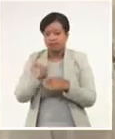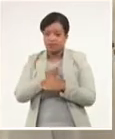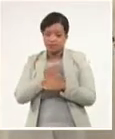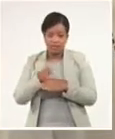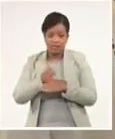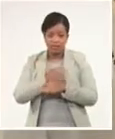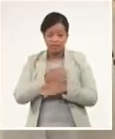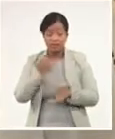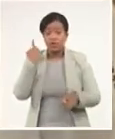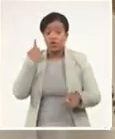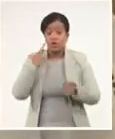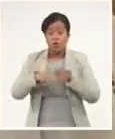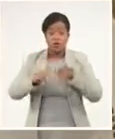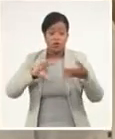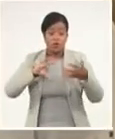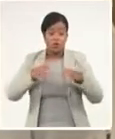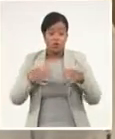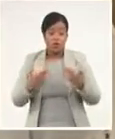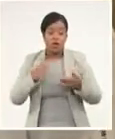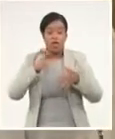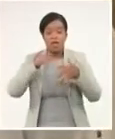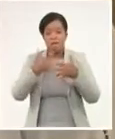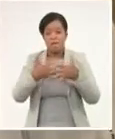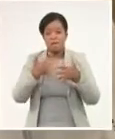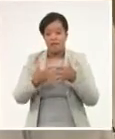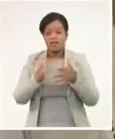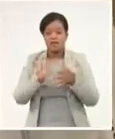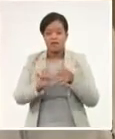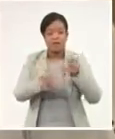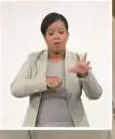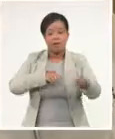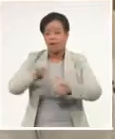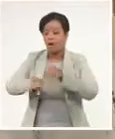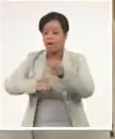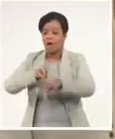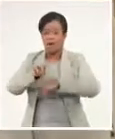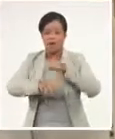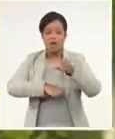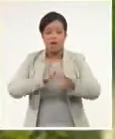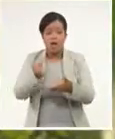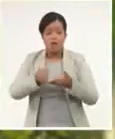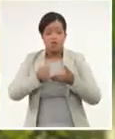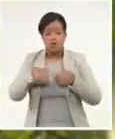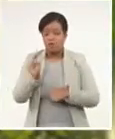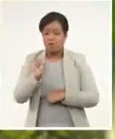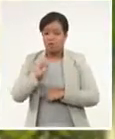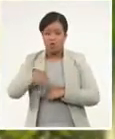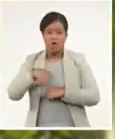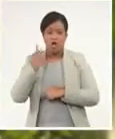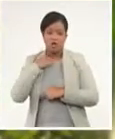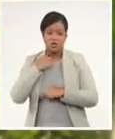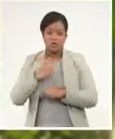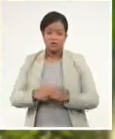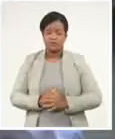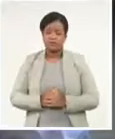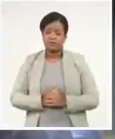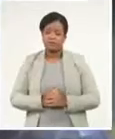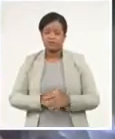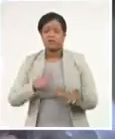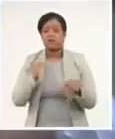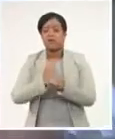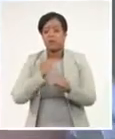Y la otra fuente es por la empresa recuperadora de materias primas, la cual nos ha aportado muy poco en lo que va de año. Por lo que se requiere el trabajo conjunto